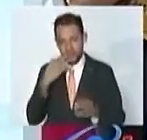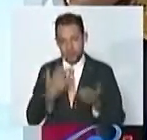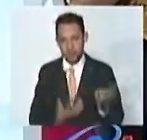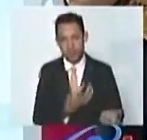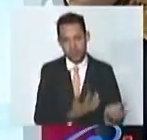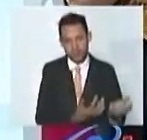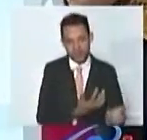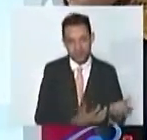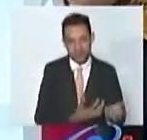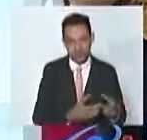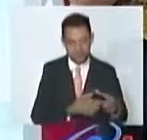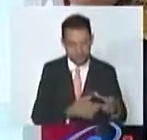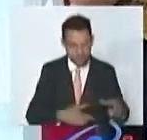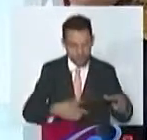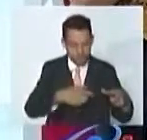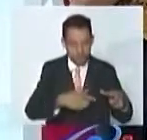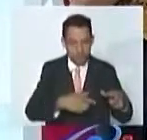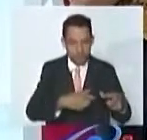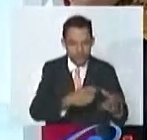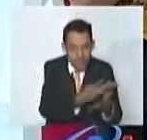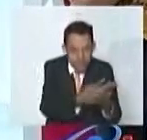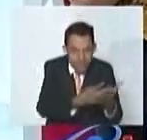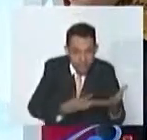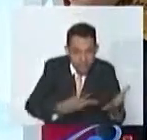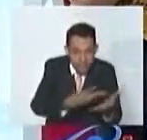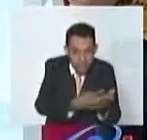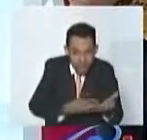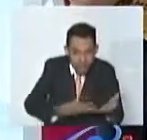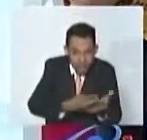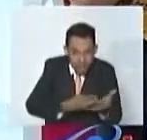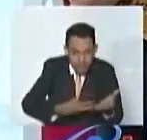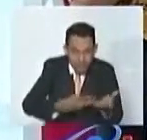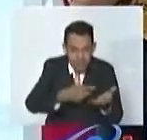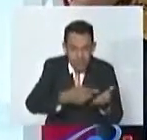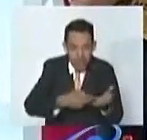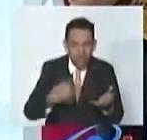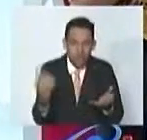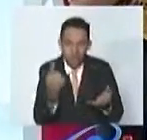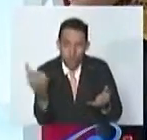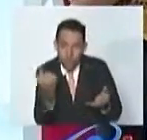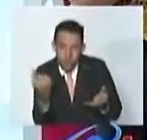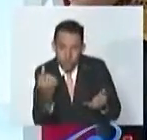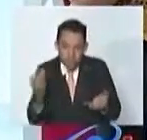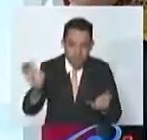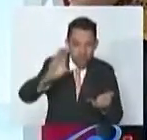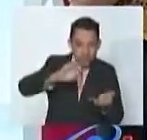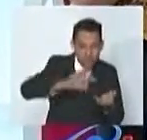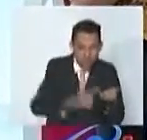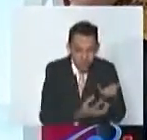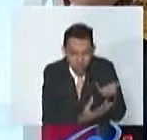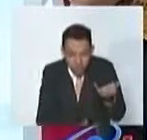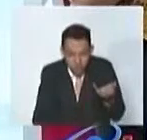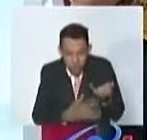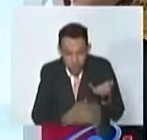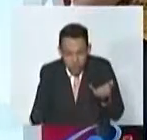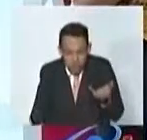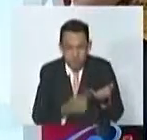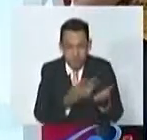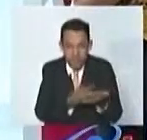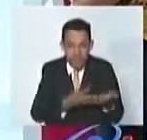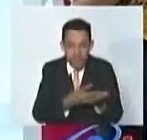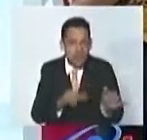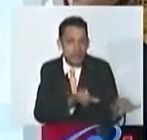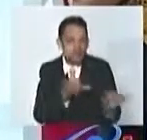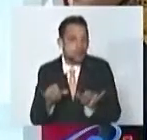casa. Y la membrana timpánica es algo, es una telita. Entonces, al tener esas